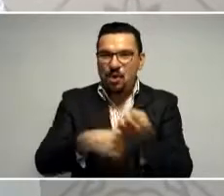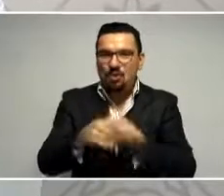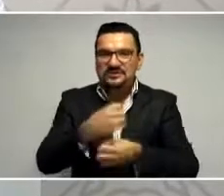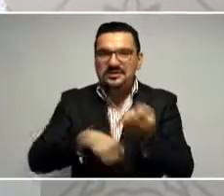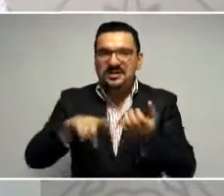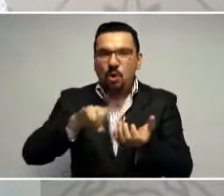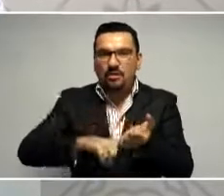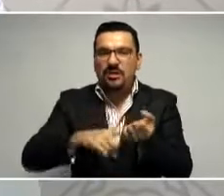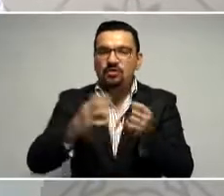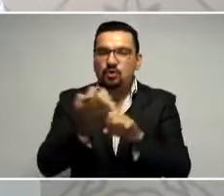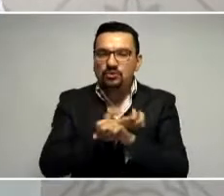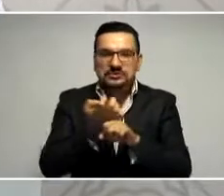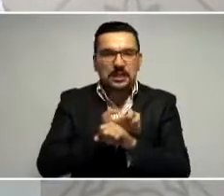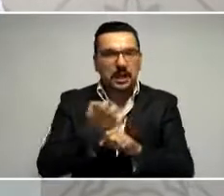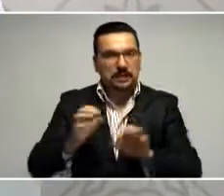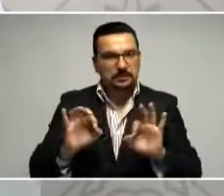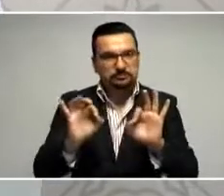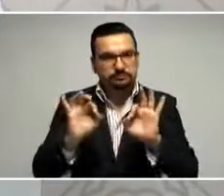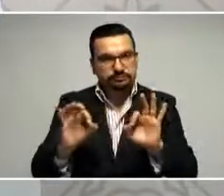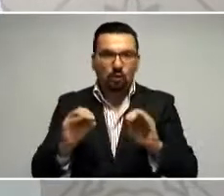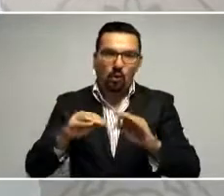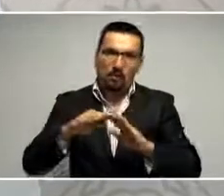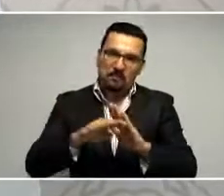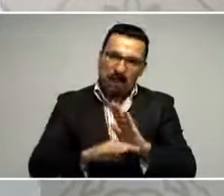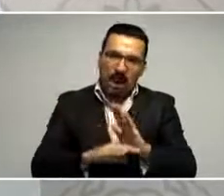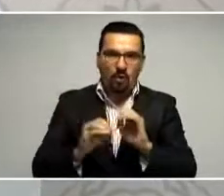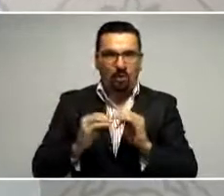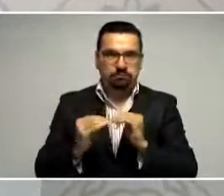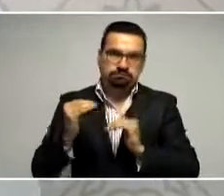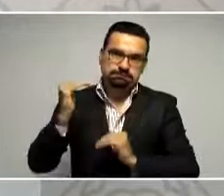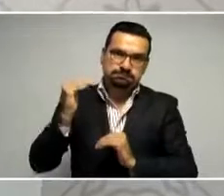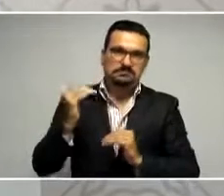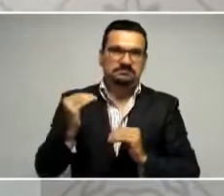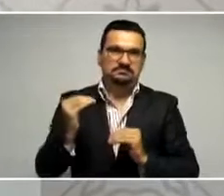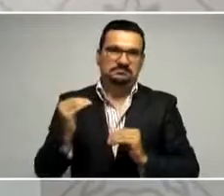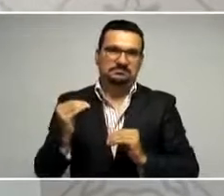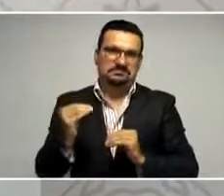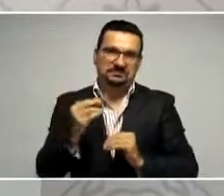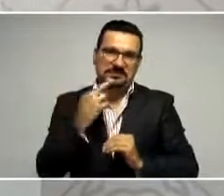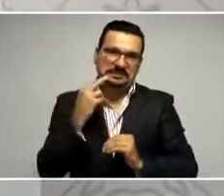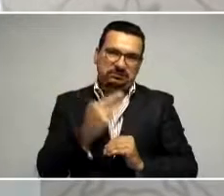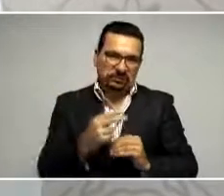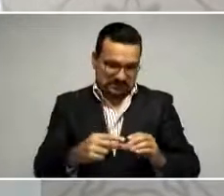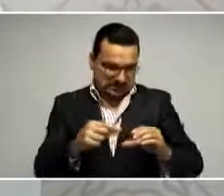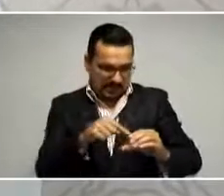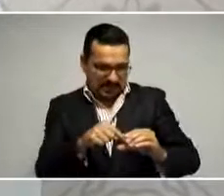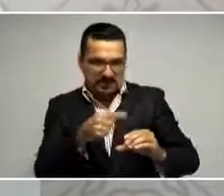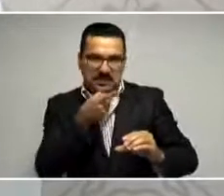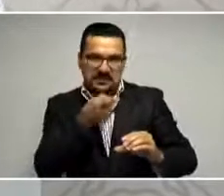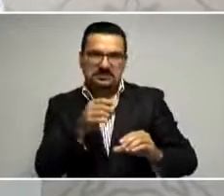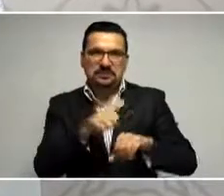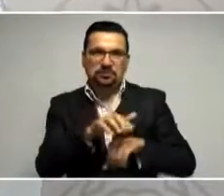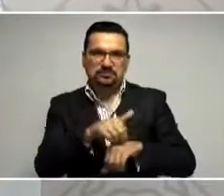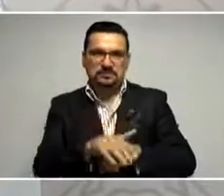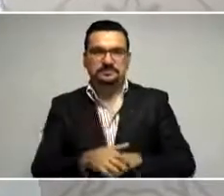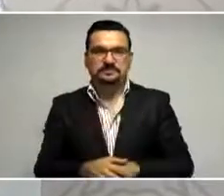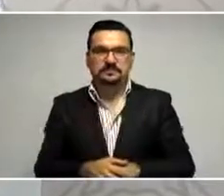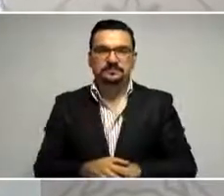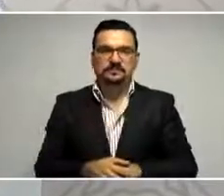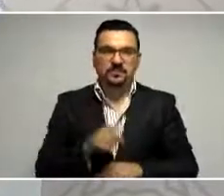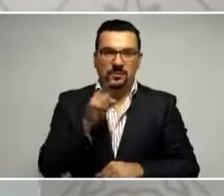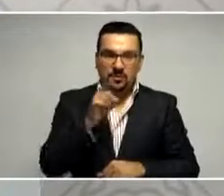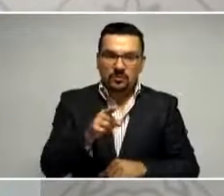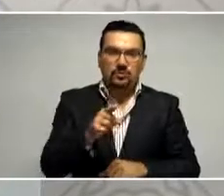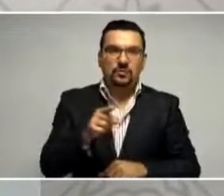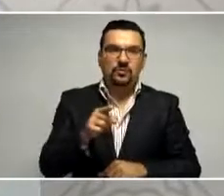oxigenación está bajo o alto, o el resultado que te lo vaya dando, lo que podría